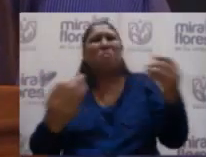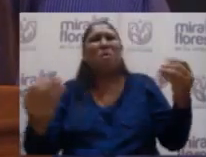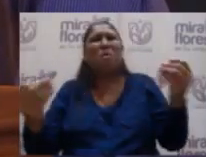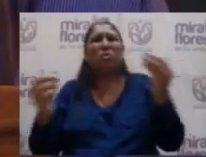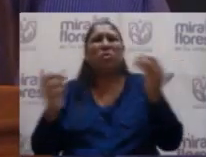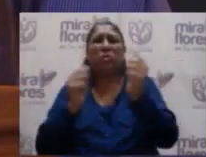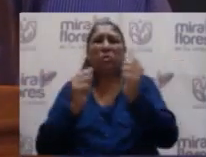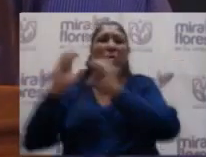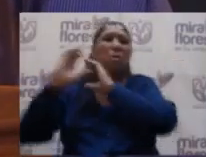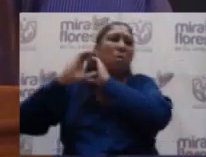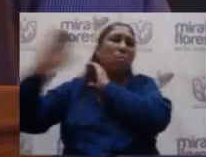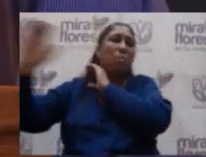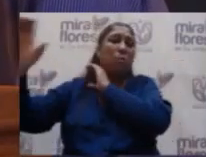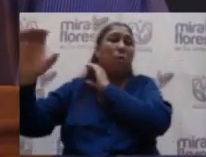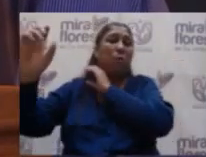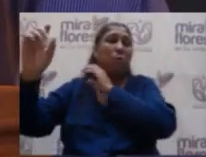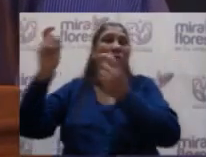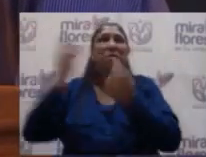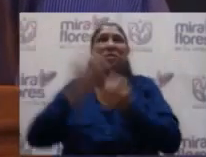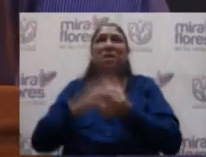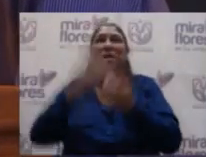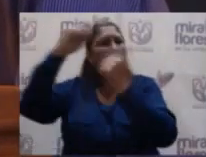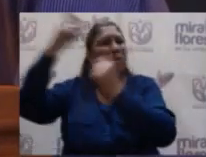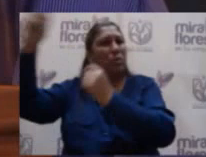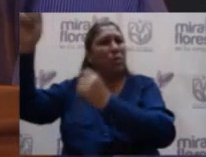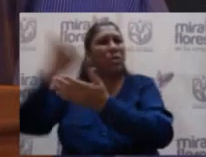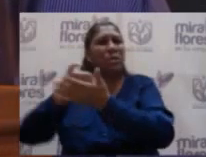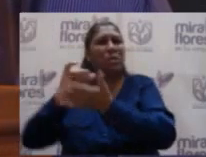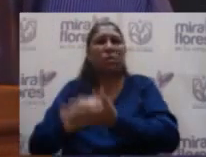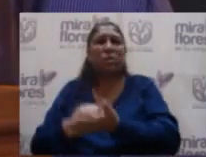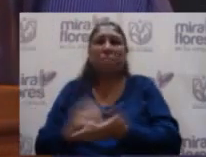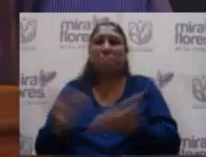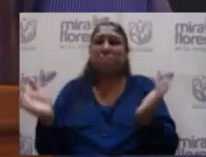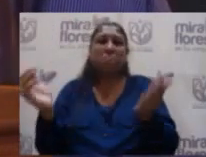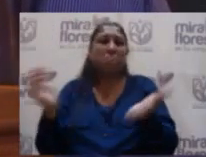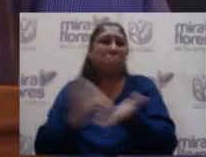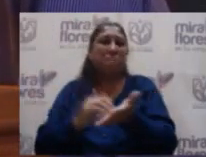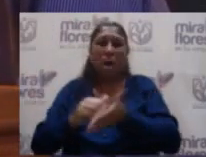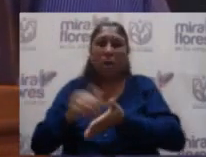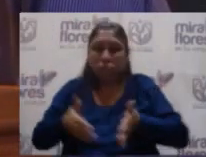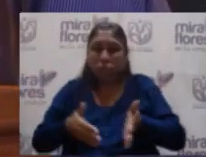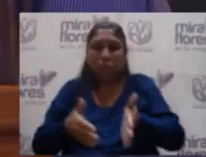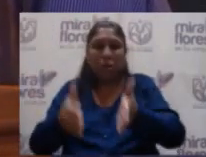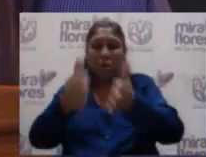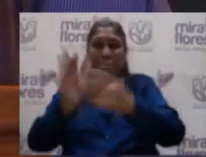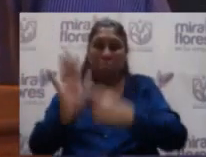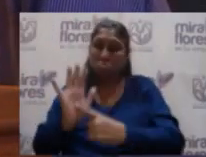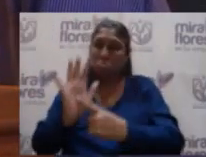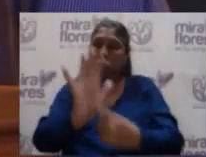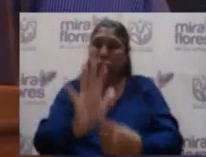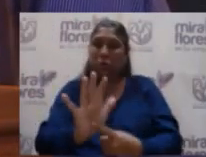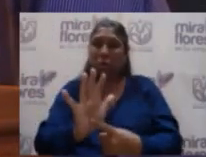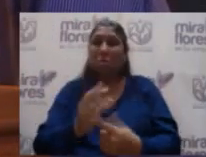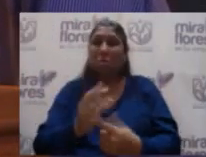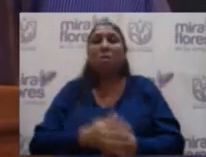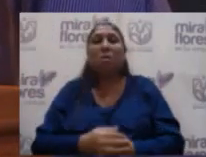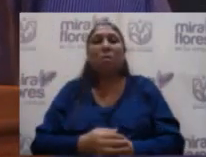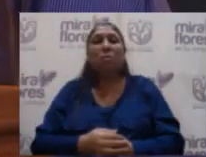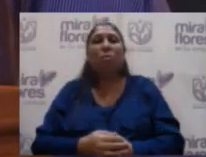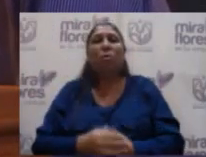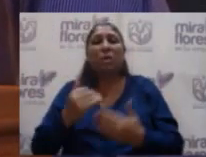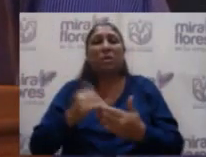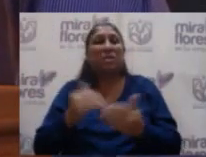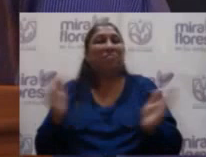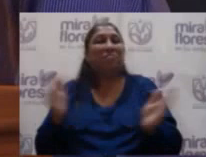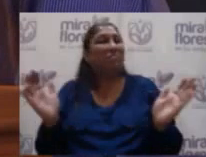omnibuses turísticos que ocupan más de una vía señalizada, porque lógicamente se ha